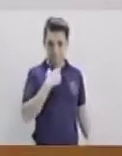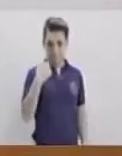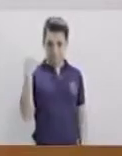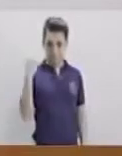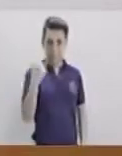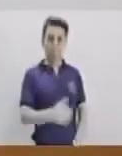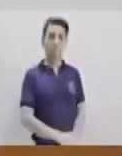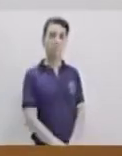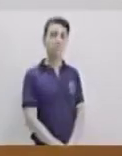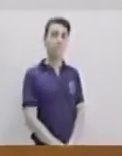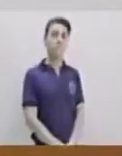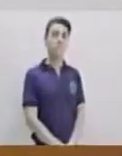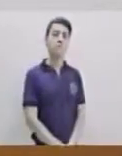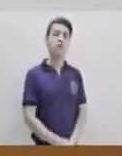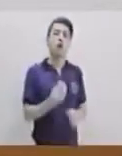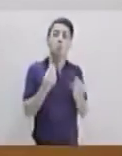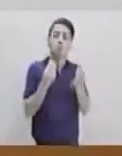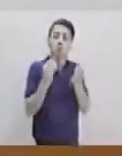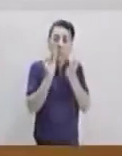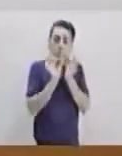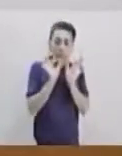No voy a dejar mucho los detalles porque